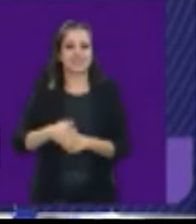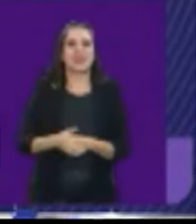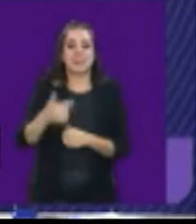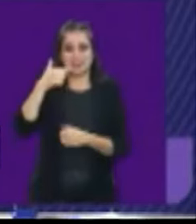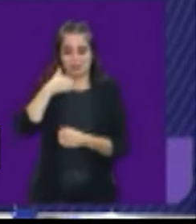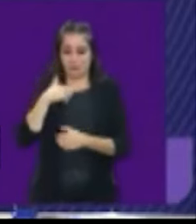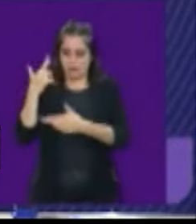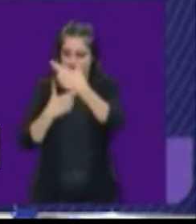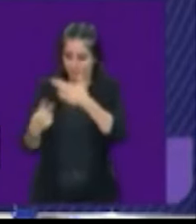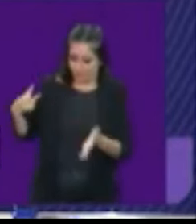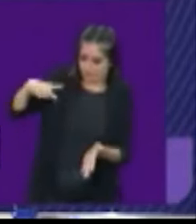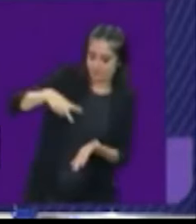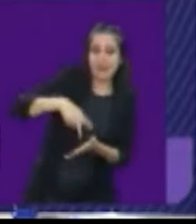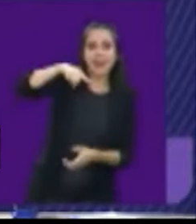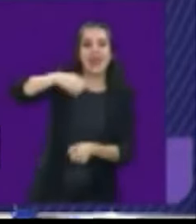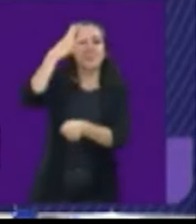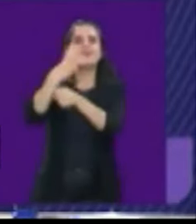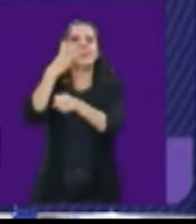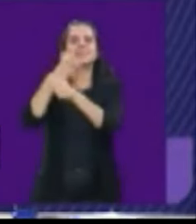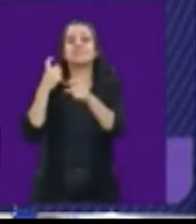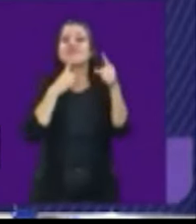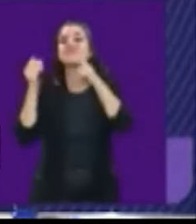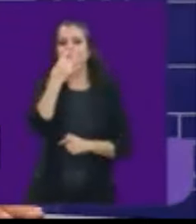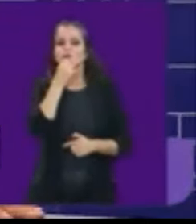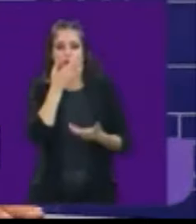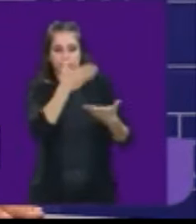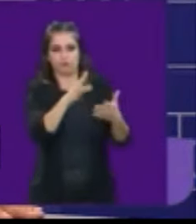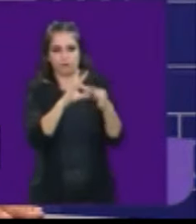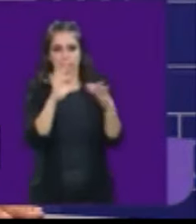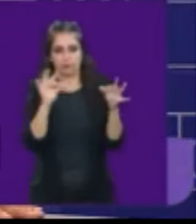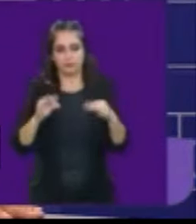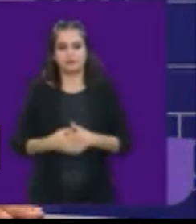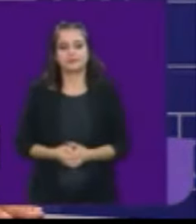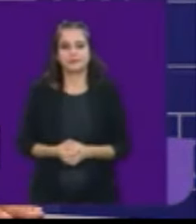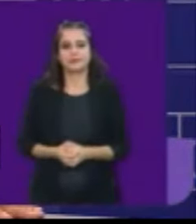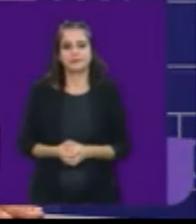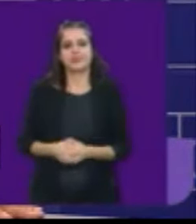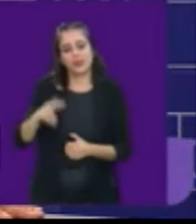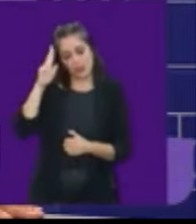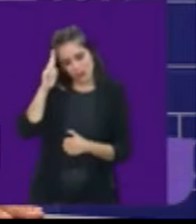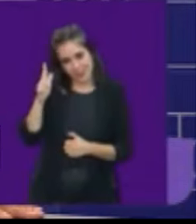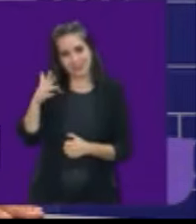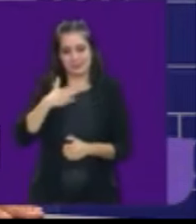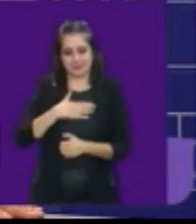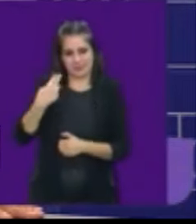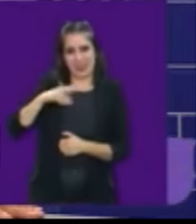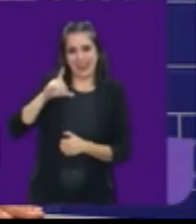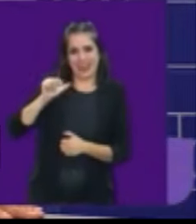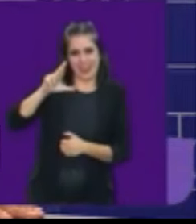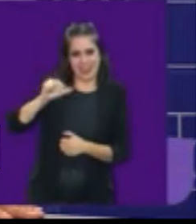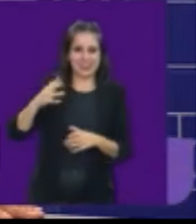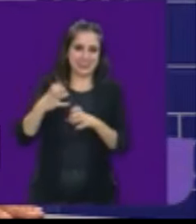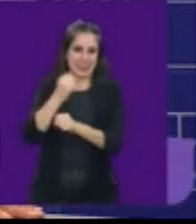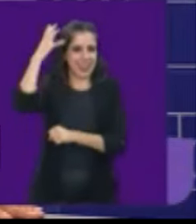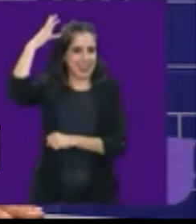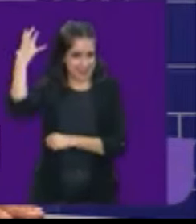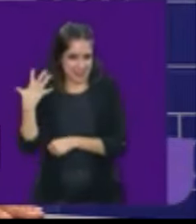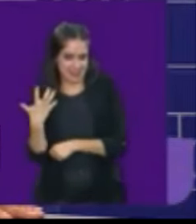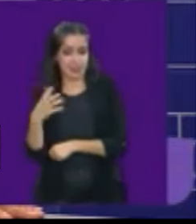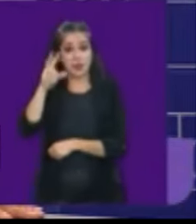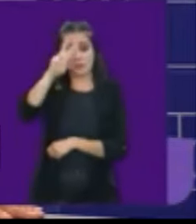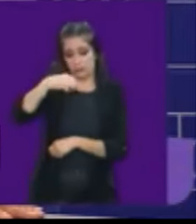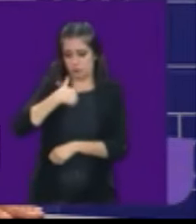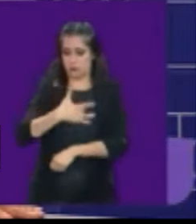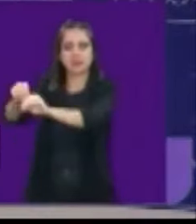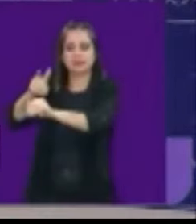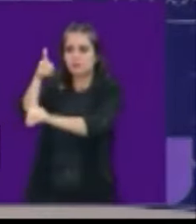simple. Necesitamos ir por los malos, por quienes nos quitan la paz, no tener a personas pobres que traen un